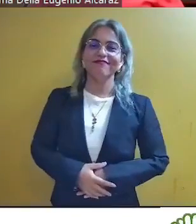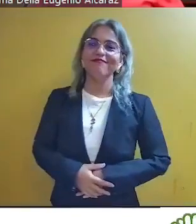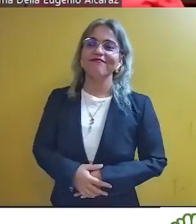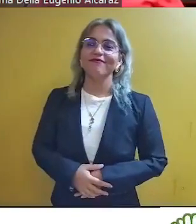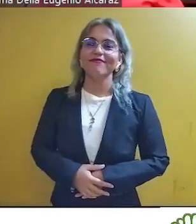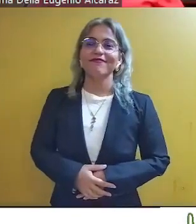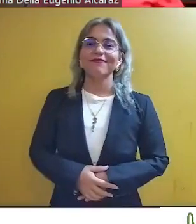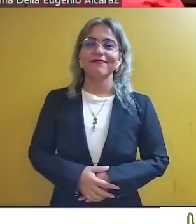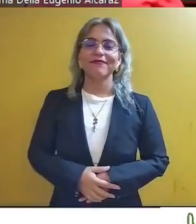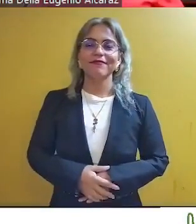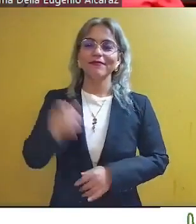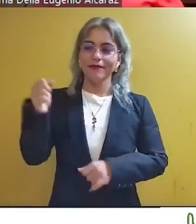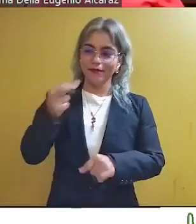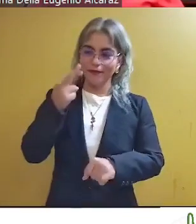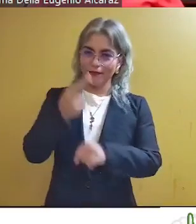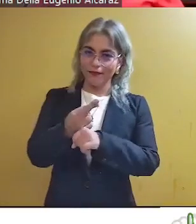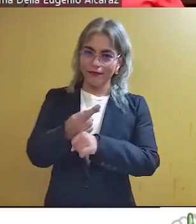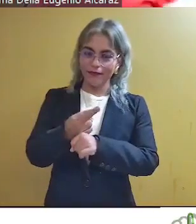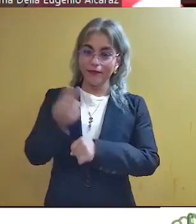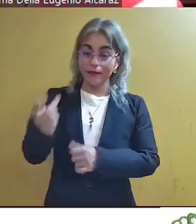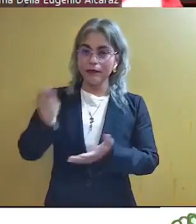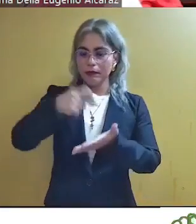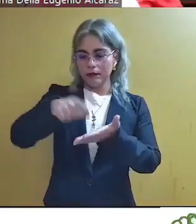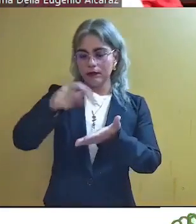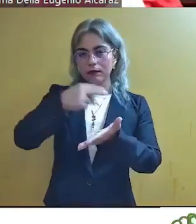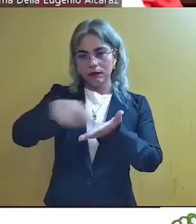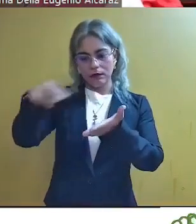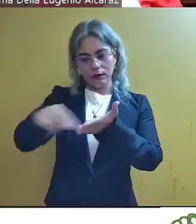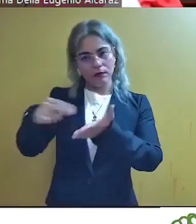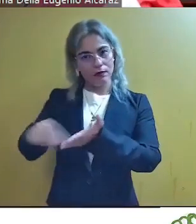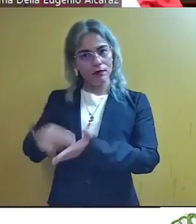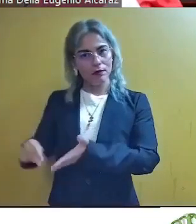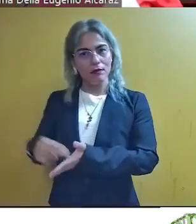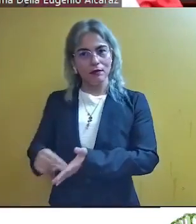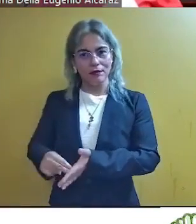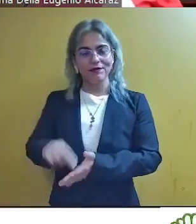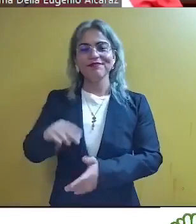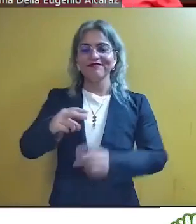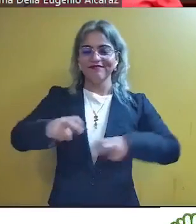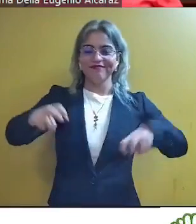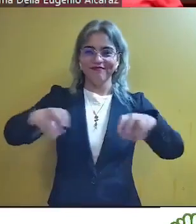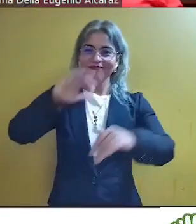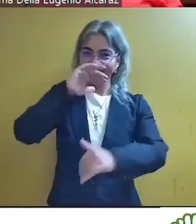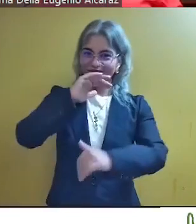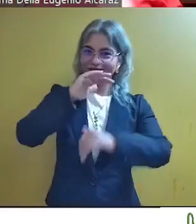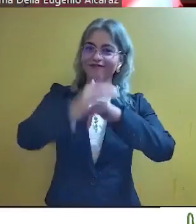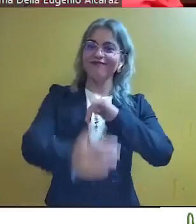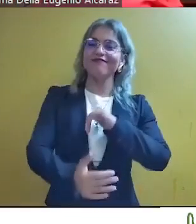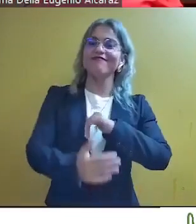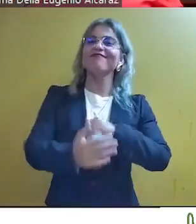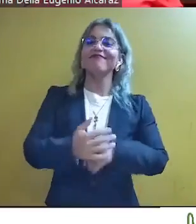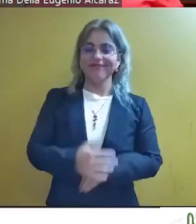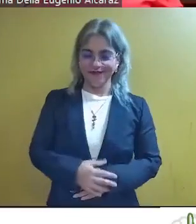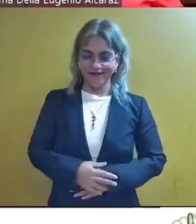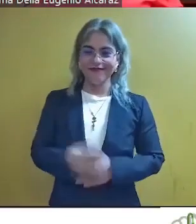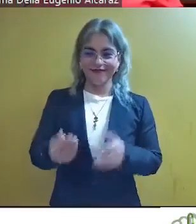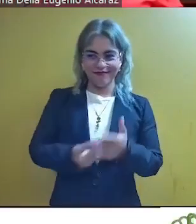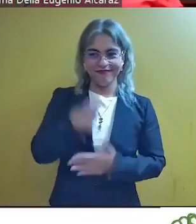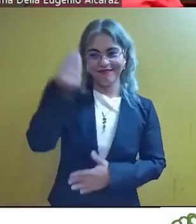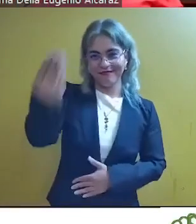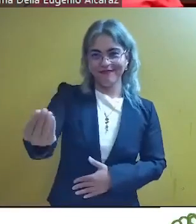Gracias, secretario. Sírvase recabar las firmas a la conclusión de la presente sesión y en consecuencia notificarse como en derecho